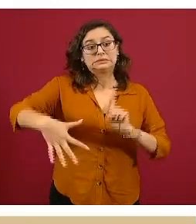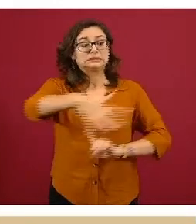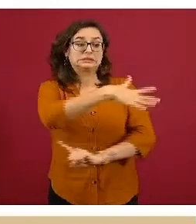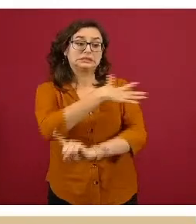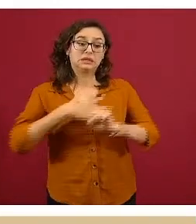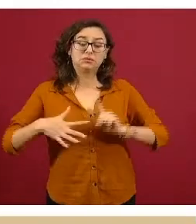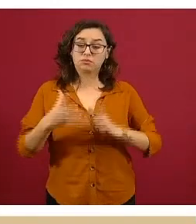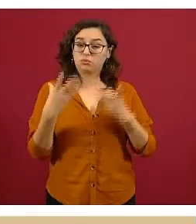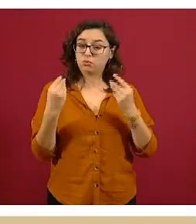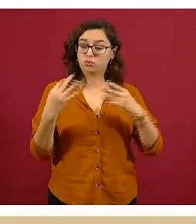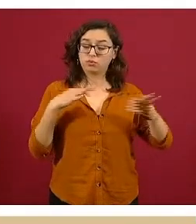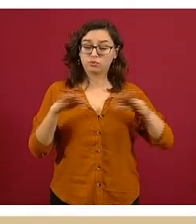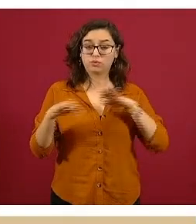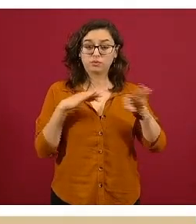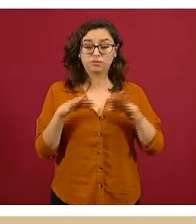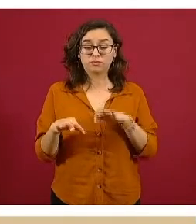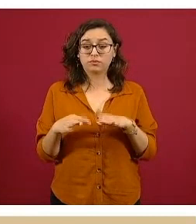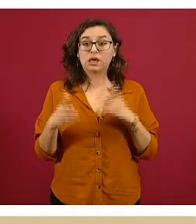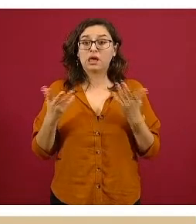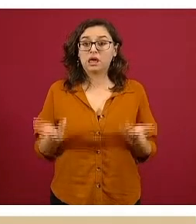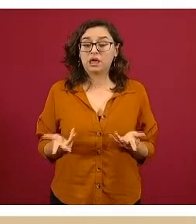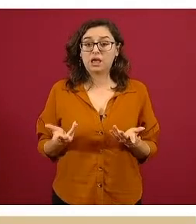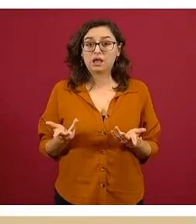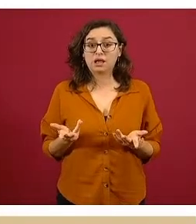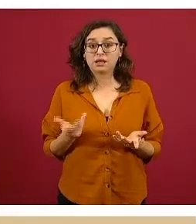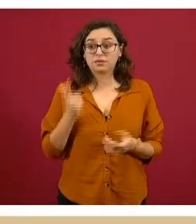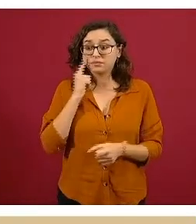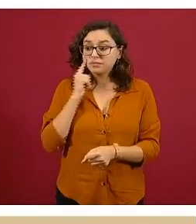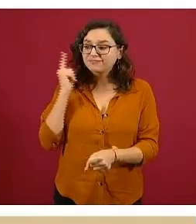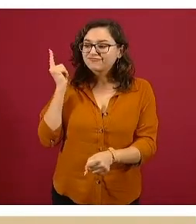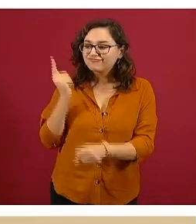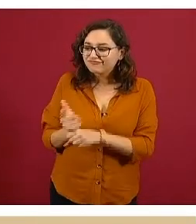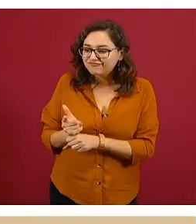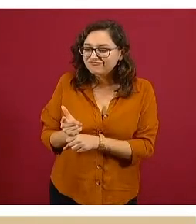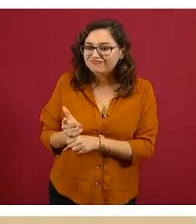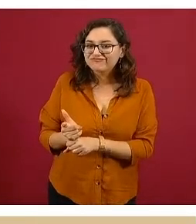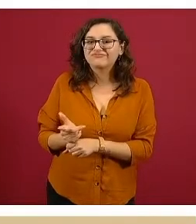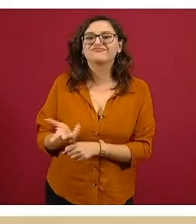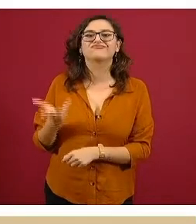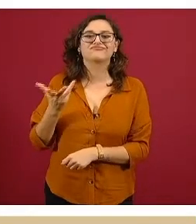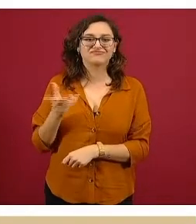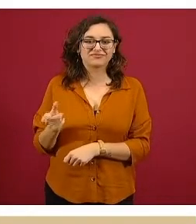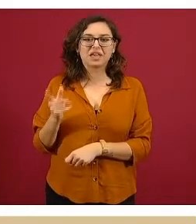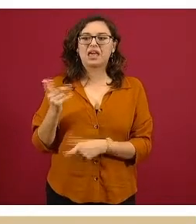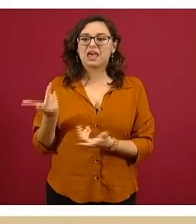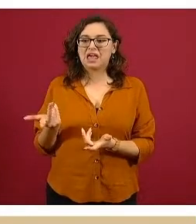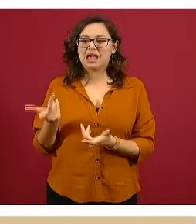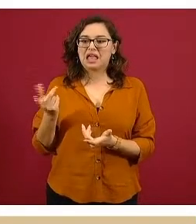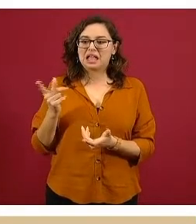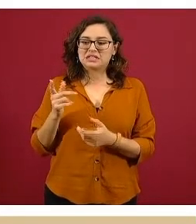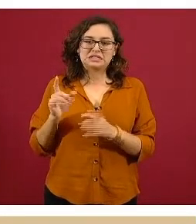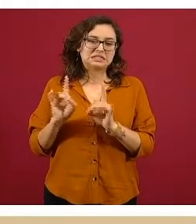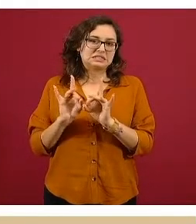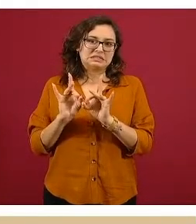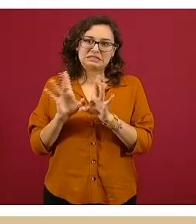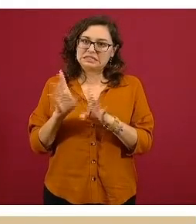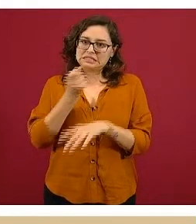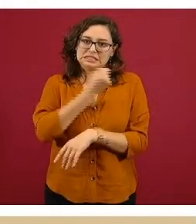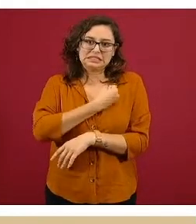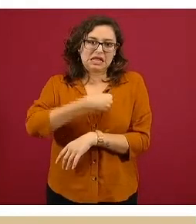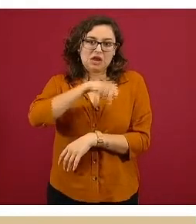bueno, al momento que tenemos el exantema, se detonan acciones del sistema de salud. Las